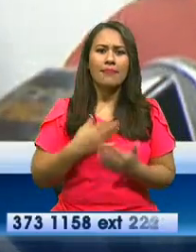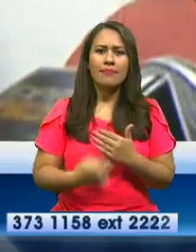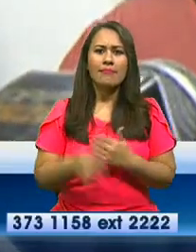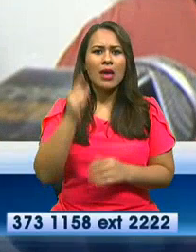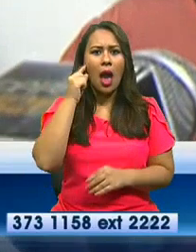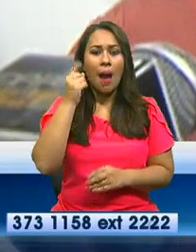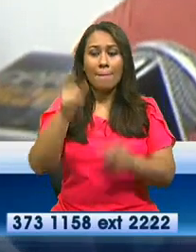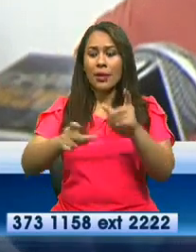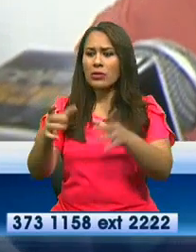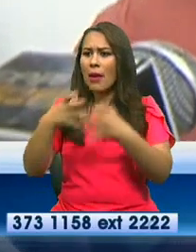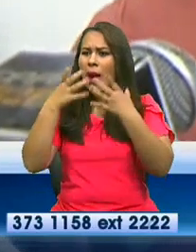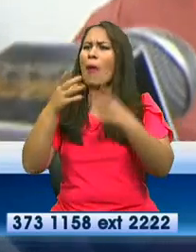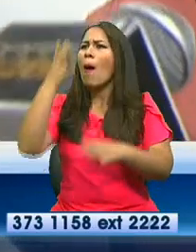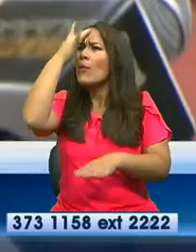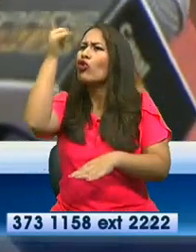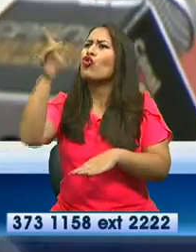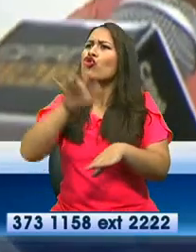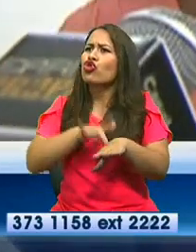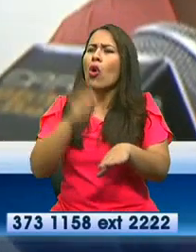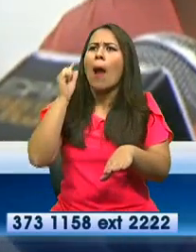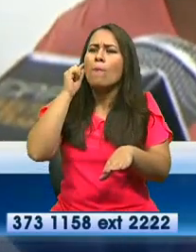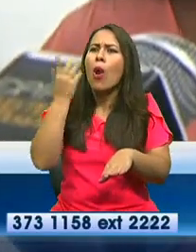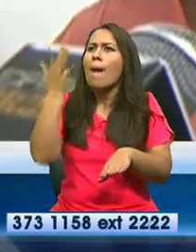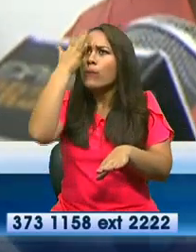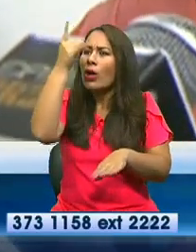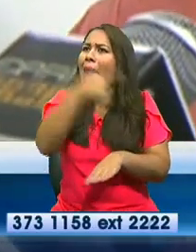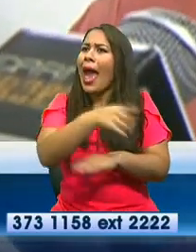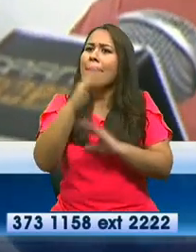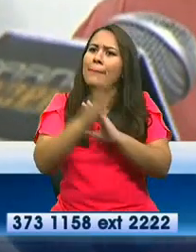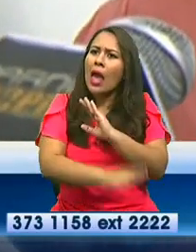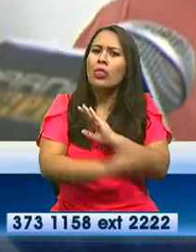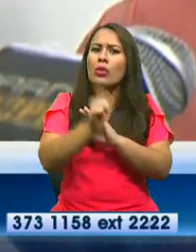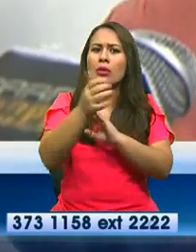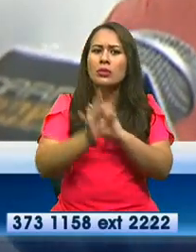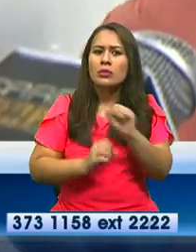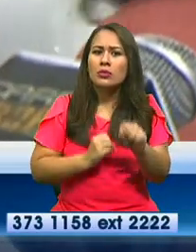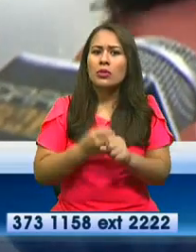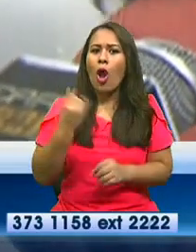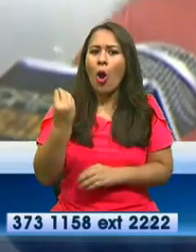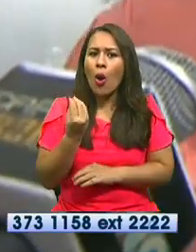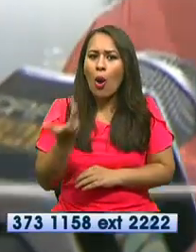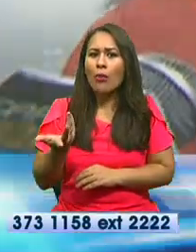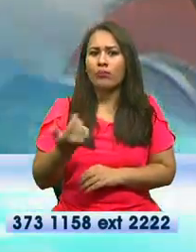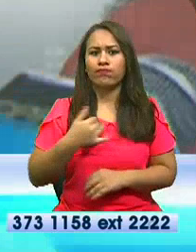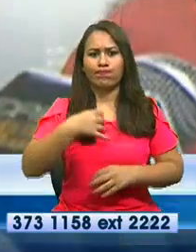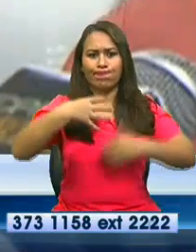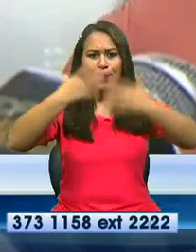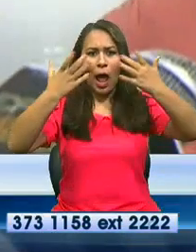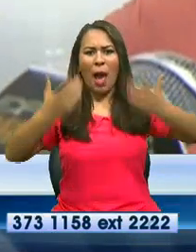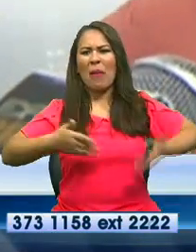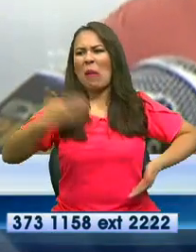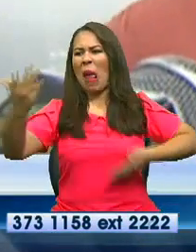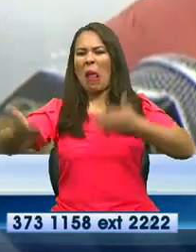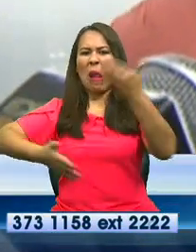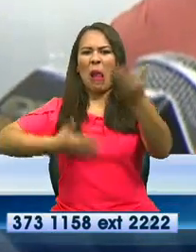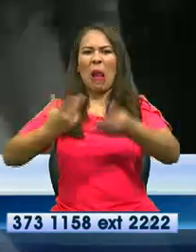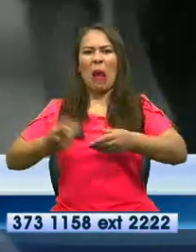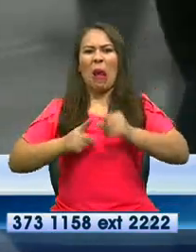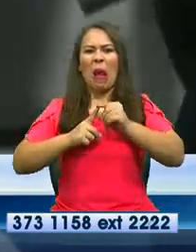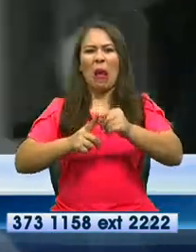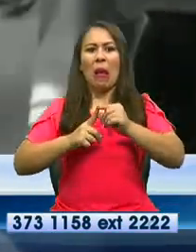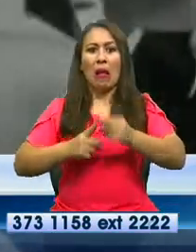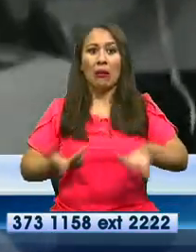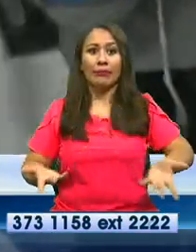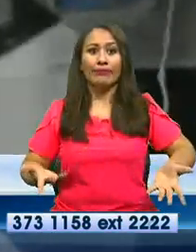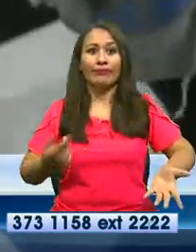populacho indignado le dice que por qué le pega, le agrede a una menor de edad. No, bravo, que no, que hijo de tal, concha de tal. La